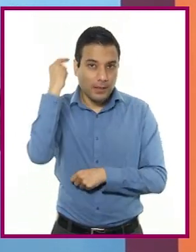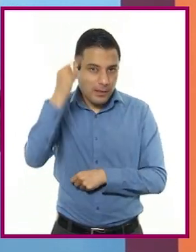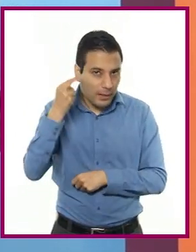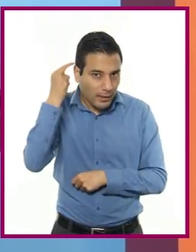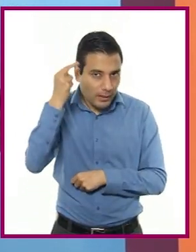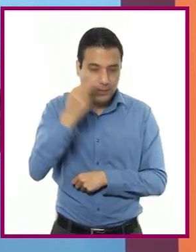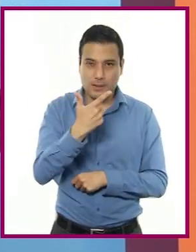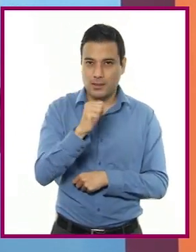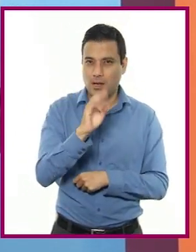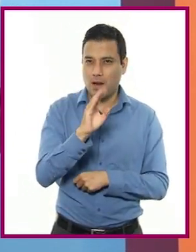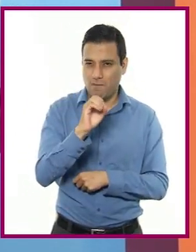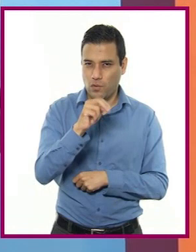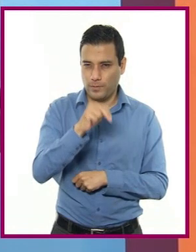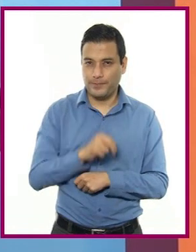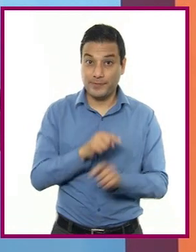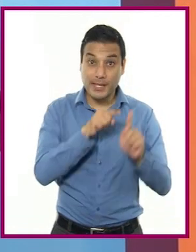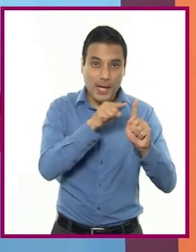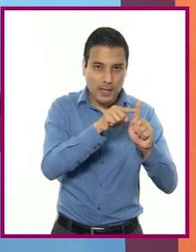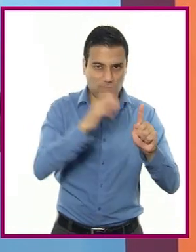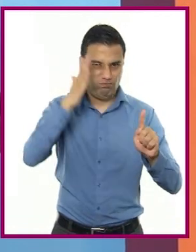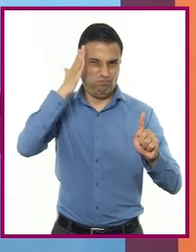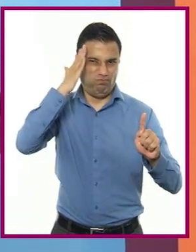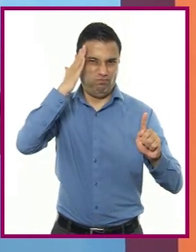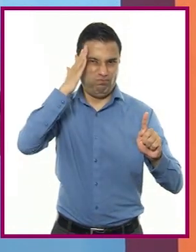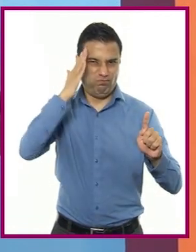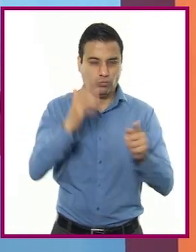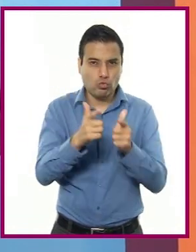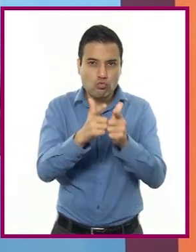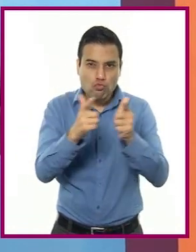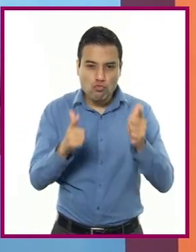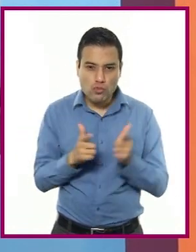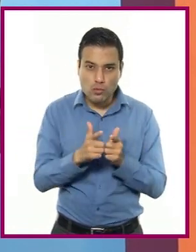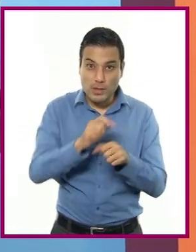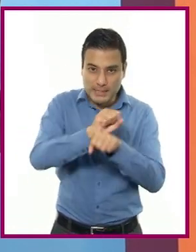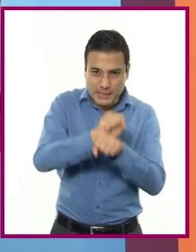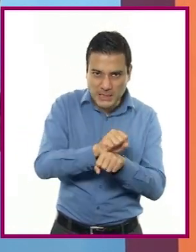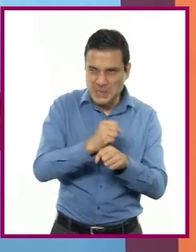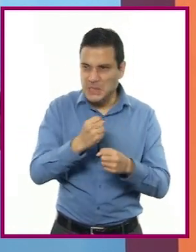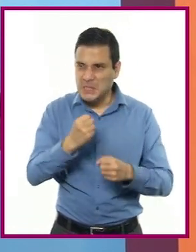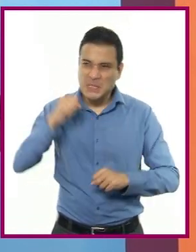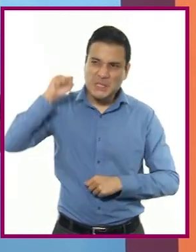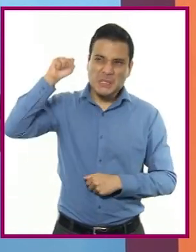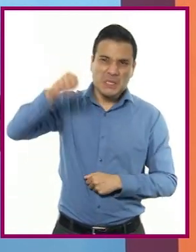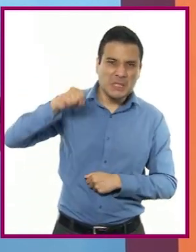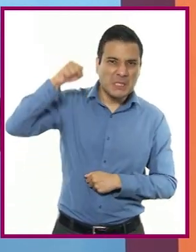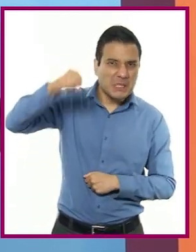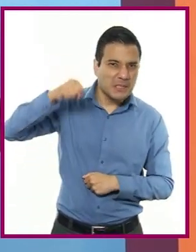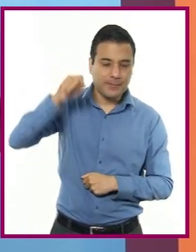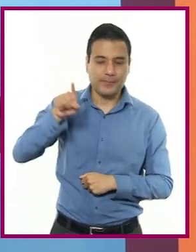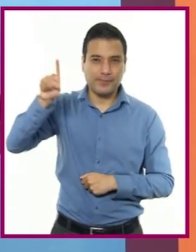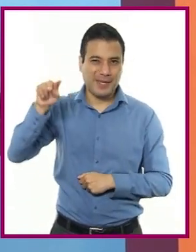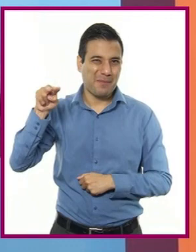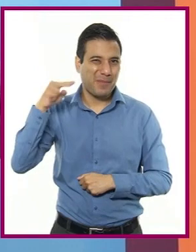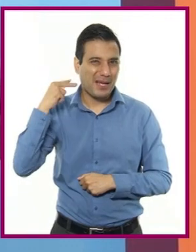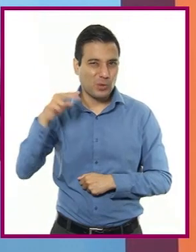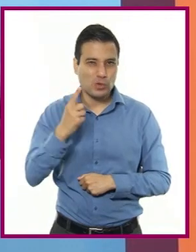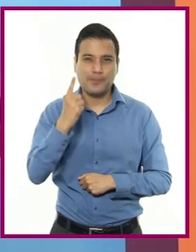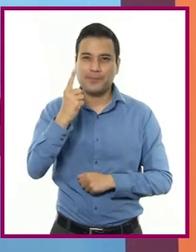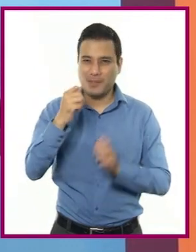se convirtió en cabecilla de una banda de esclavos rebeldes cerca de Veracruz en